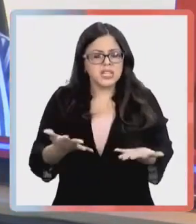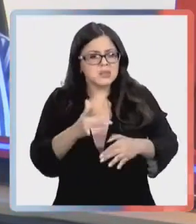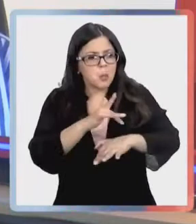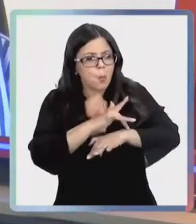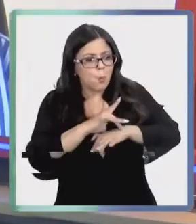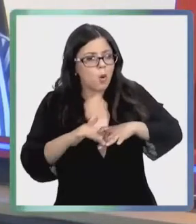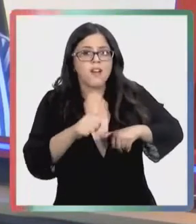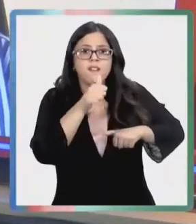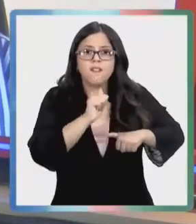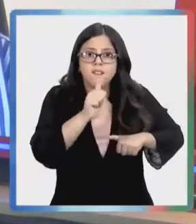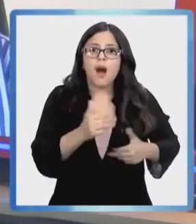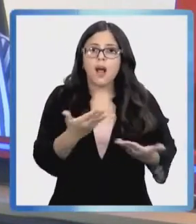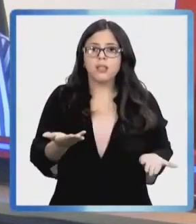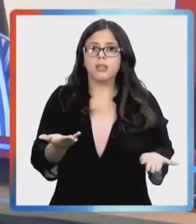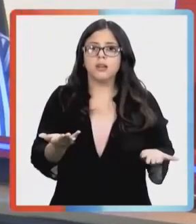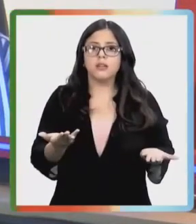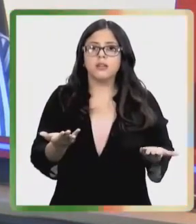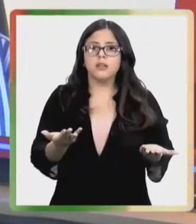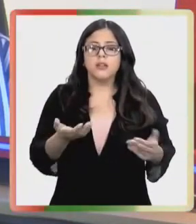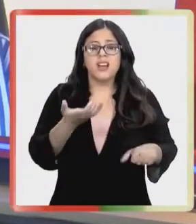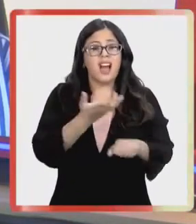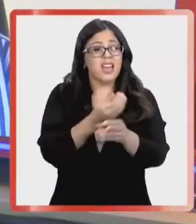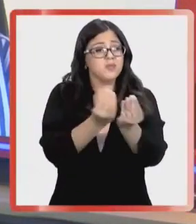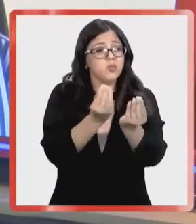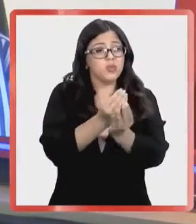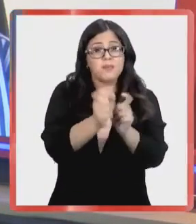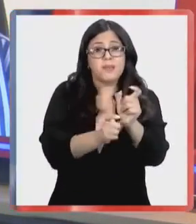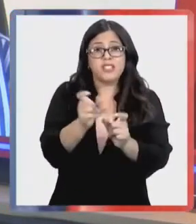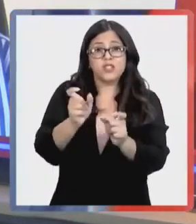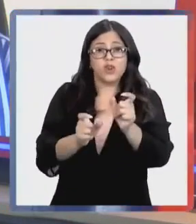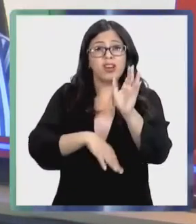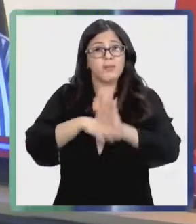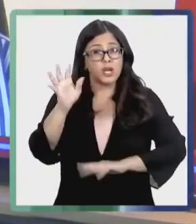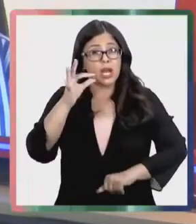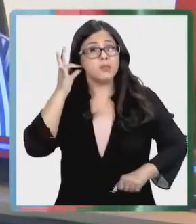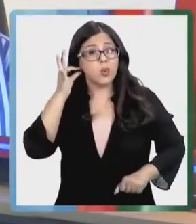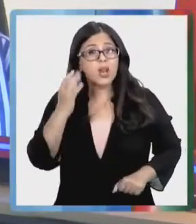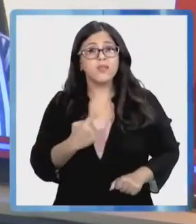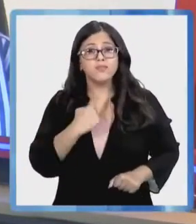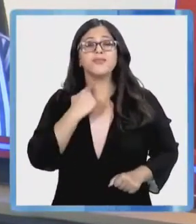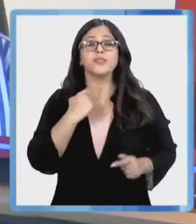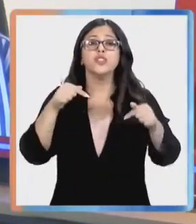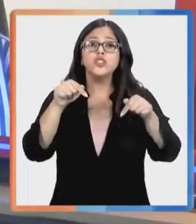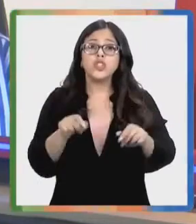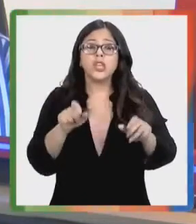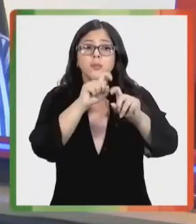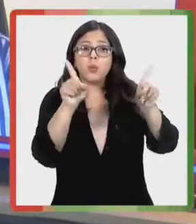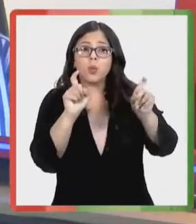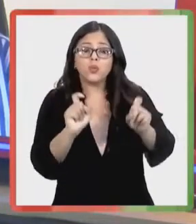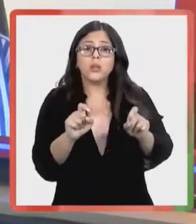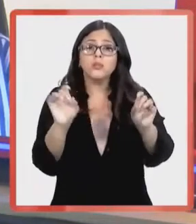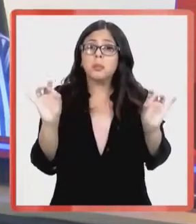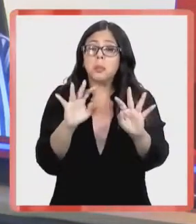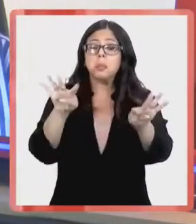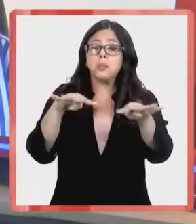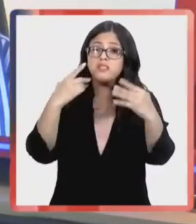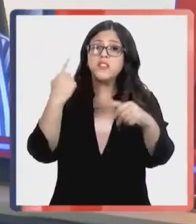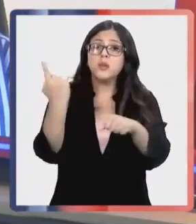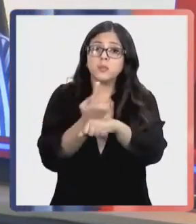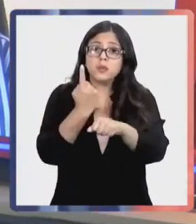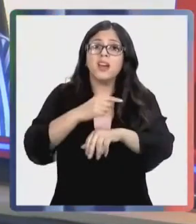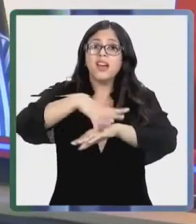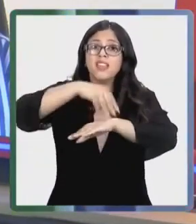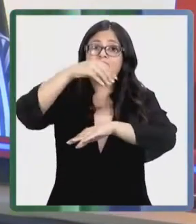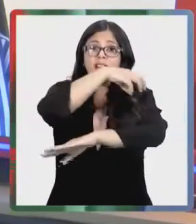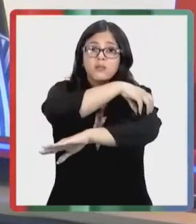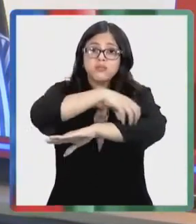¿verdad? Aun cuando tenemos esa enorme cantidad de casos, yo decía la mayoría mujeres, y que hoy día se estarán preguntando, están viendo esta conversación desde